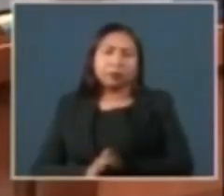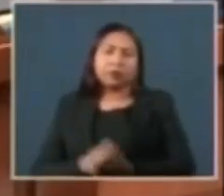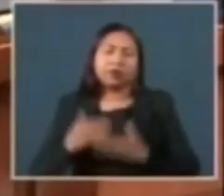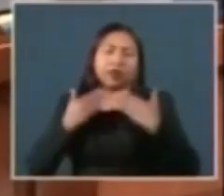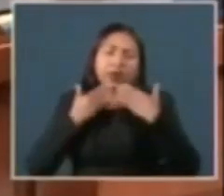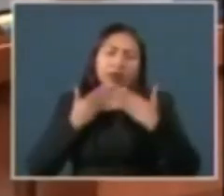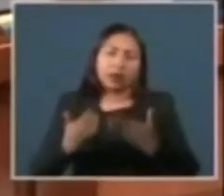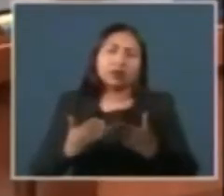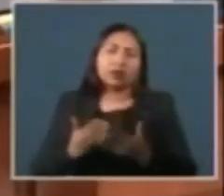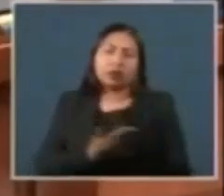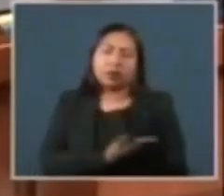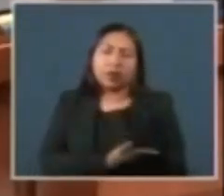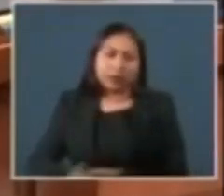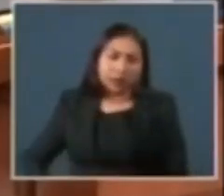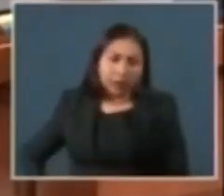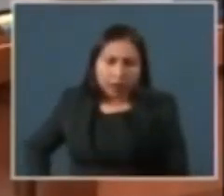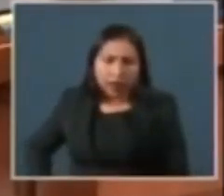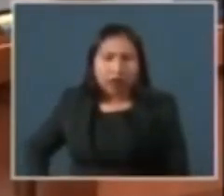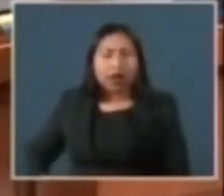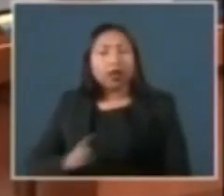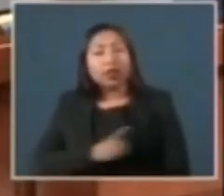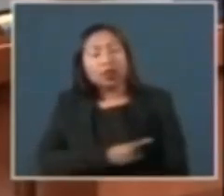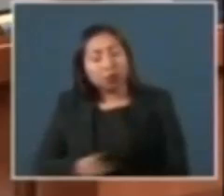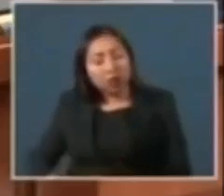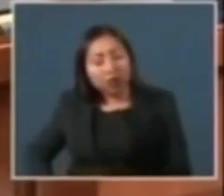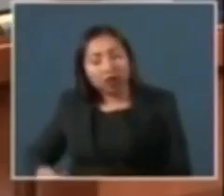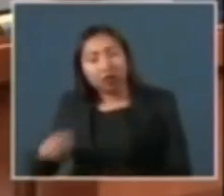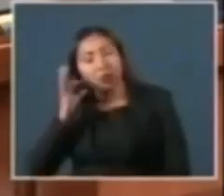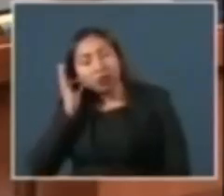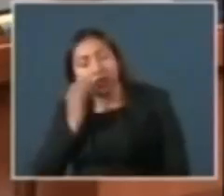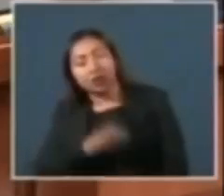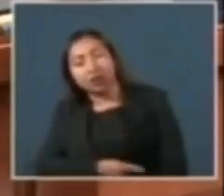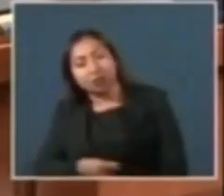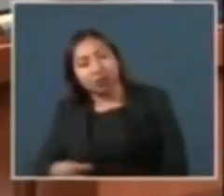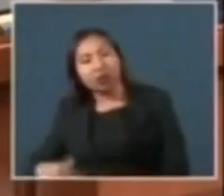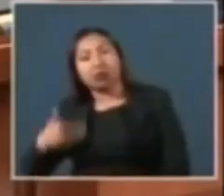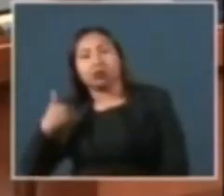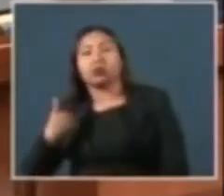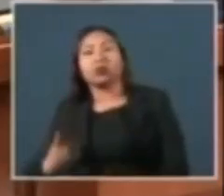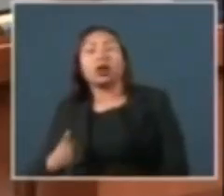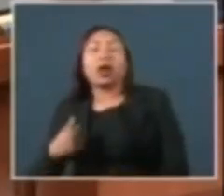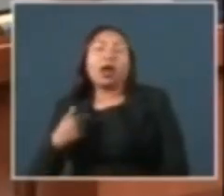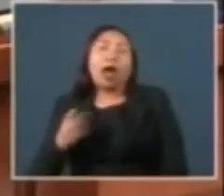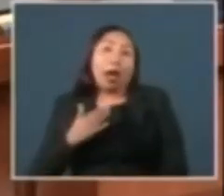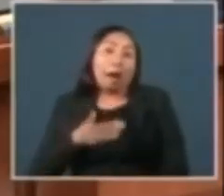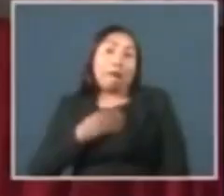Gracias, presidente, diputados y diputadas. A mí me dijeron